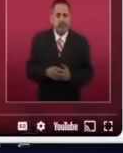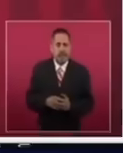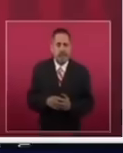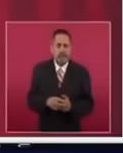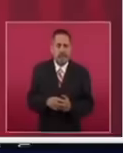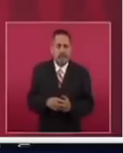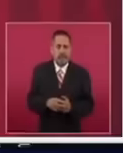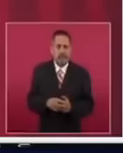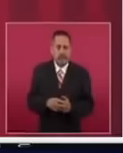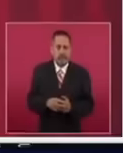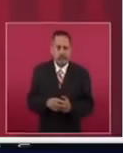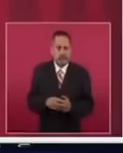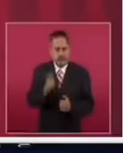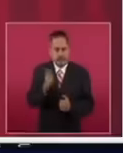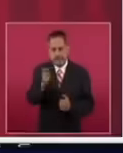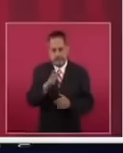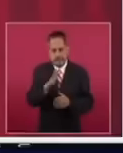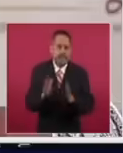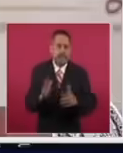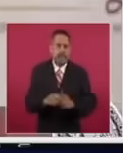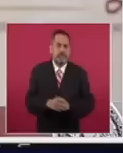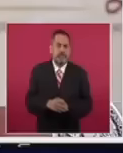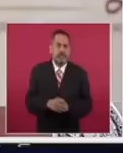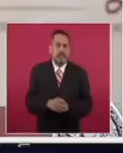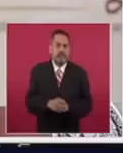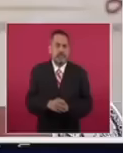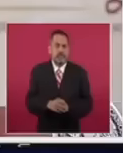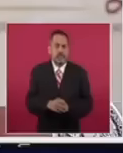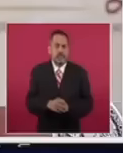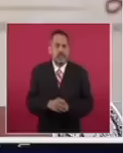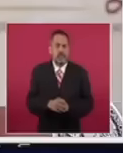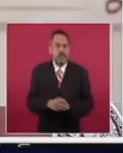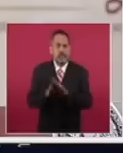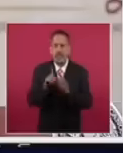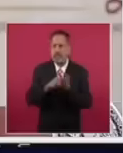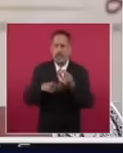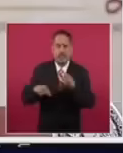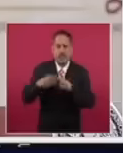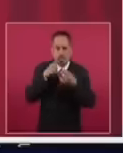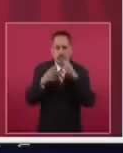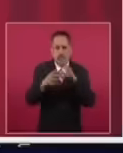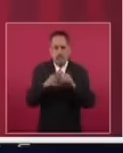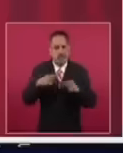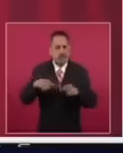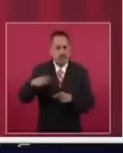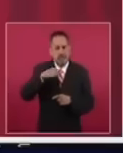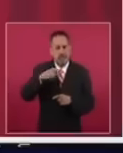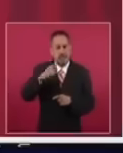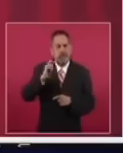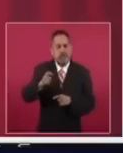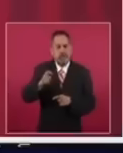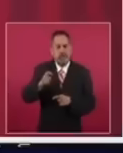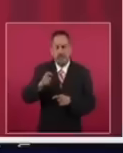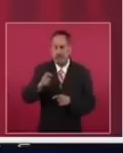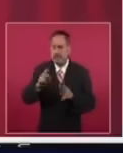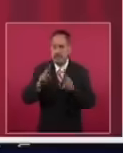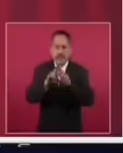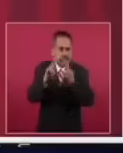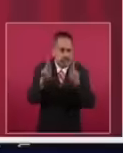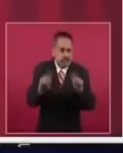eh parar la guerra mediante un acuerdo de